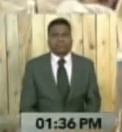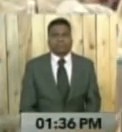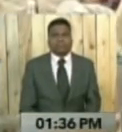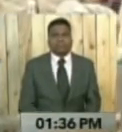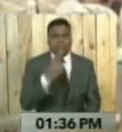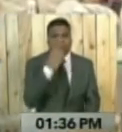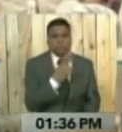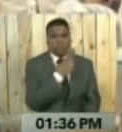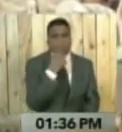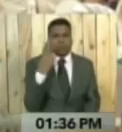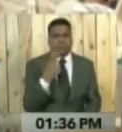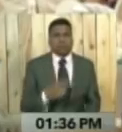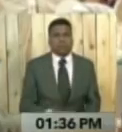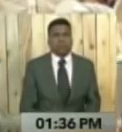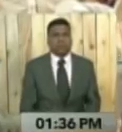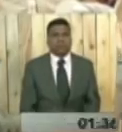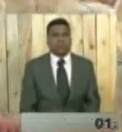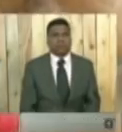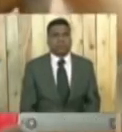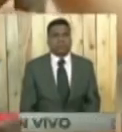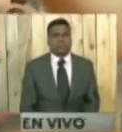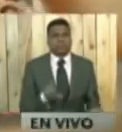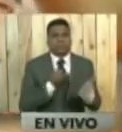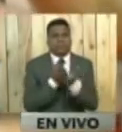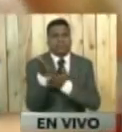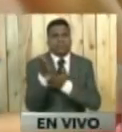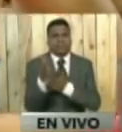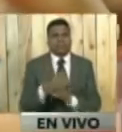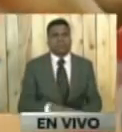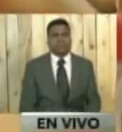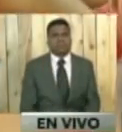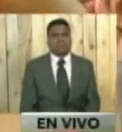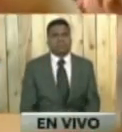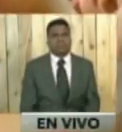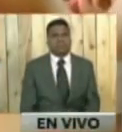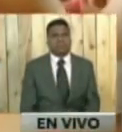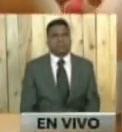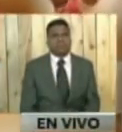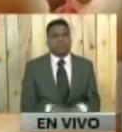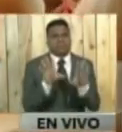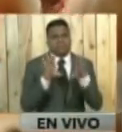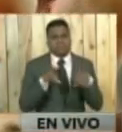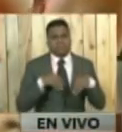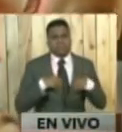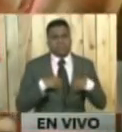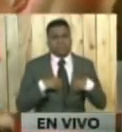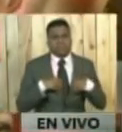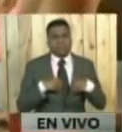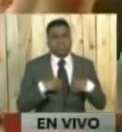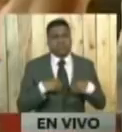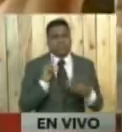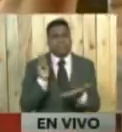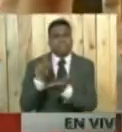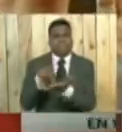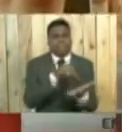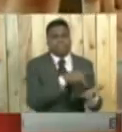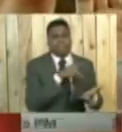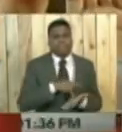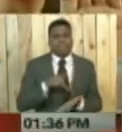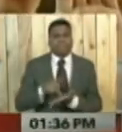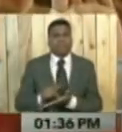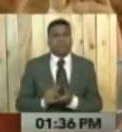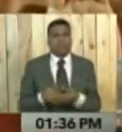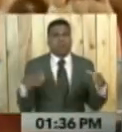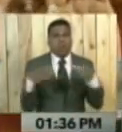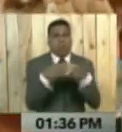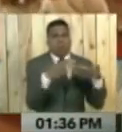Juro con lealtad asumir ser miembro del